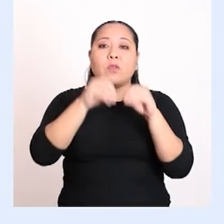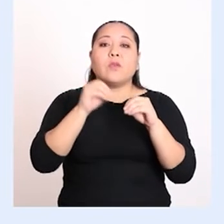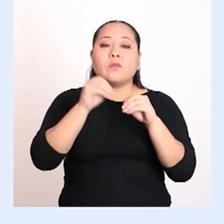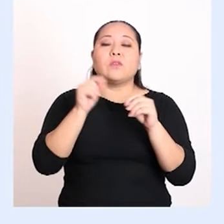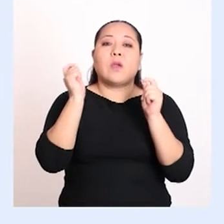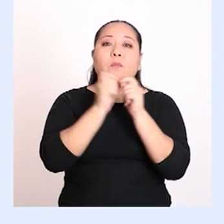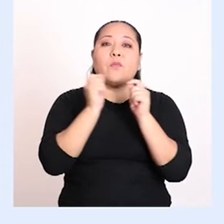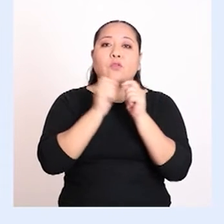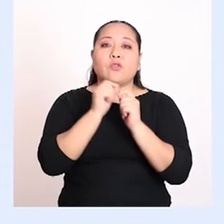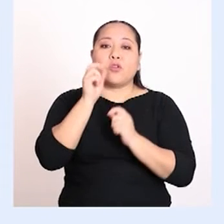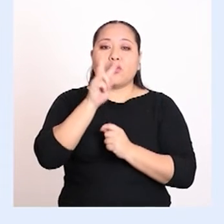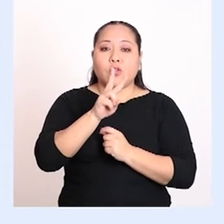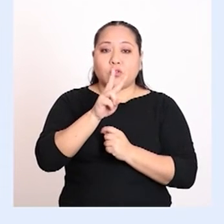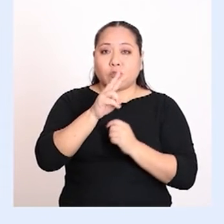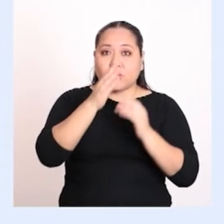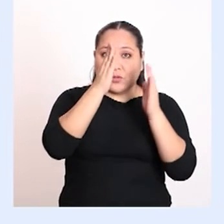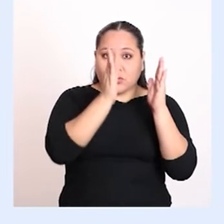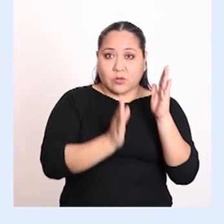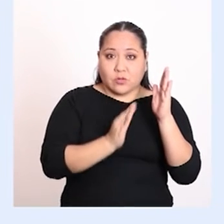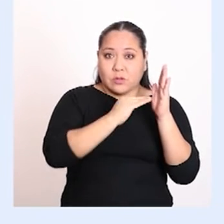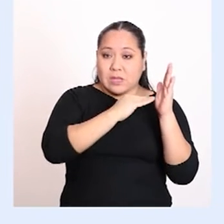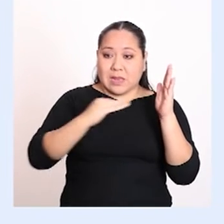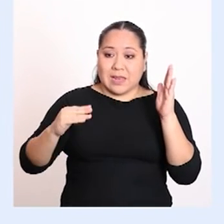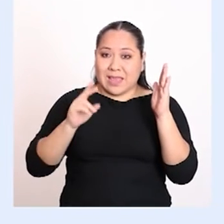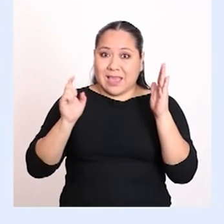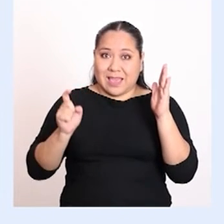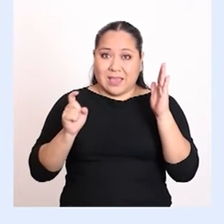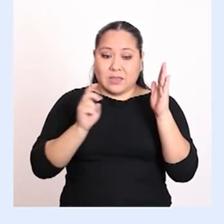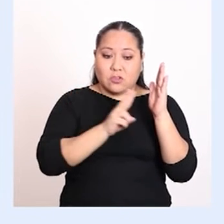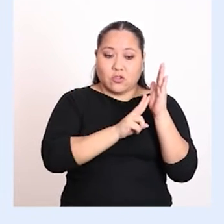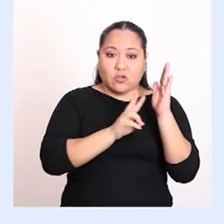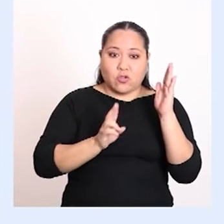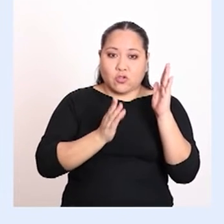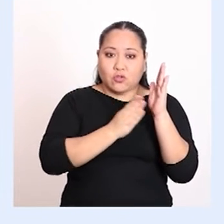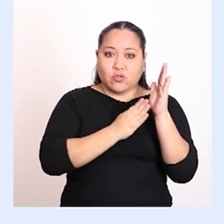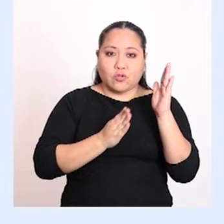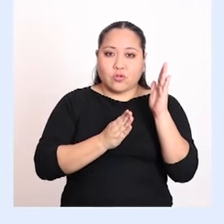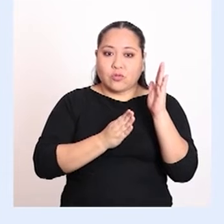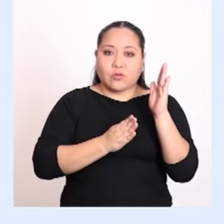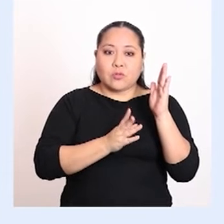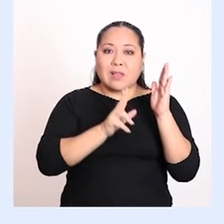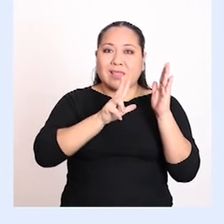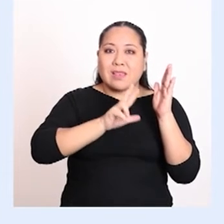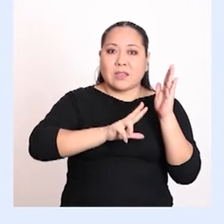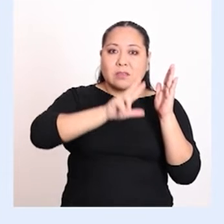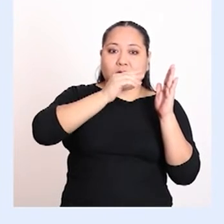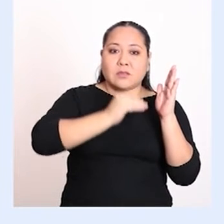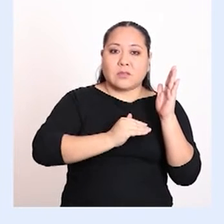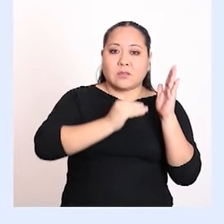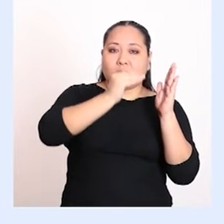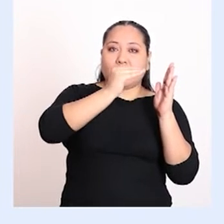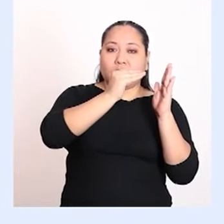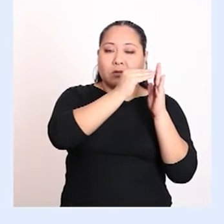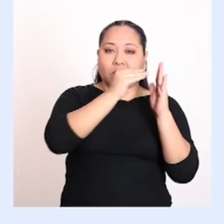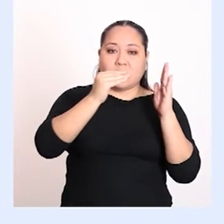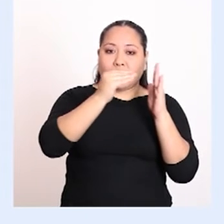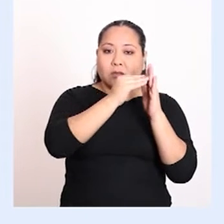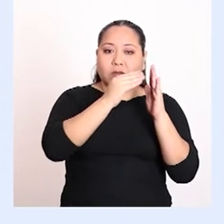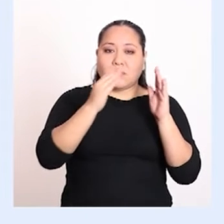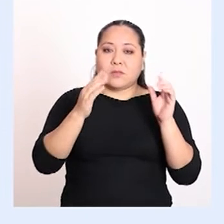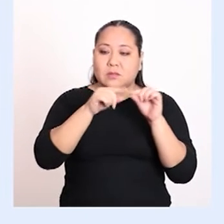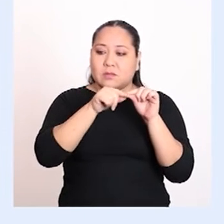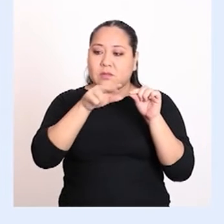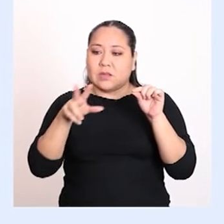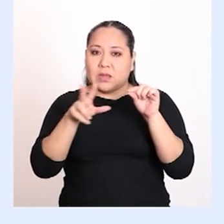en el punto 2 del eje X, tenemos que hay una distancia de 3 unidades hasta el eje de